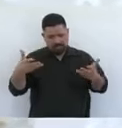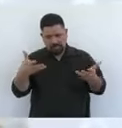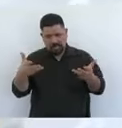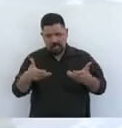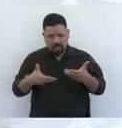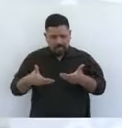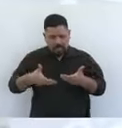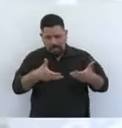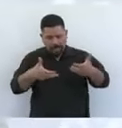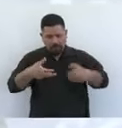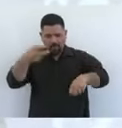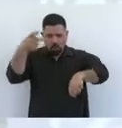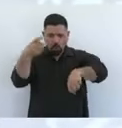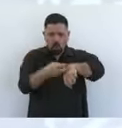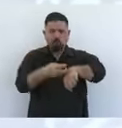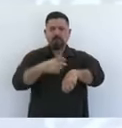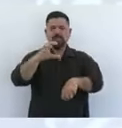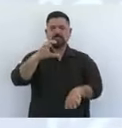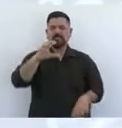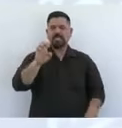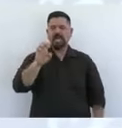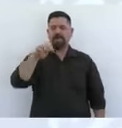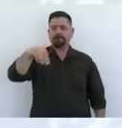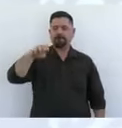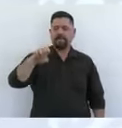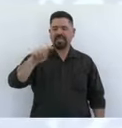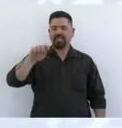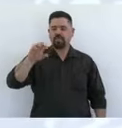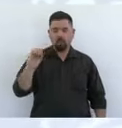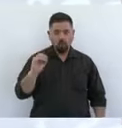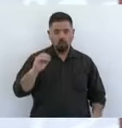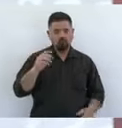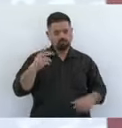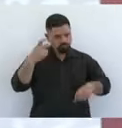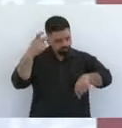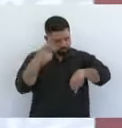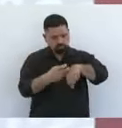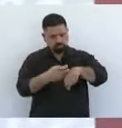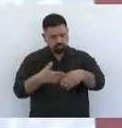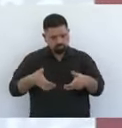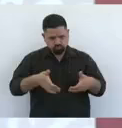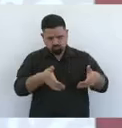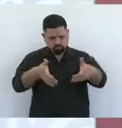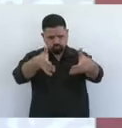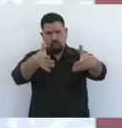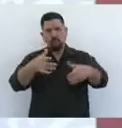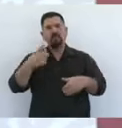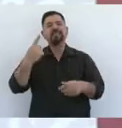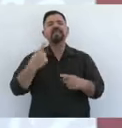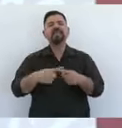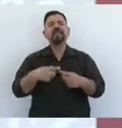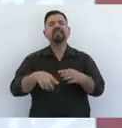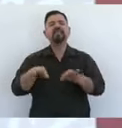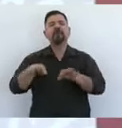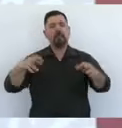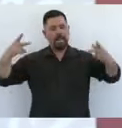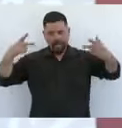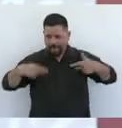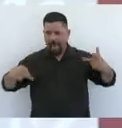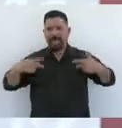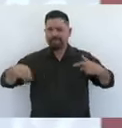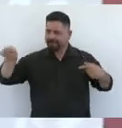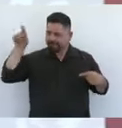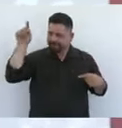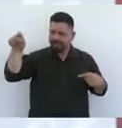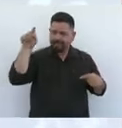concreto, porque de esta manera se le da trabajo a la gente.